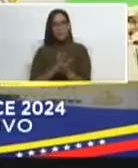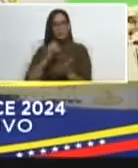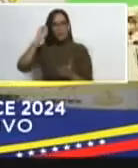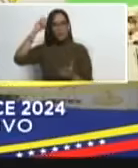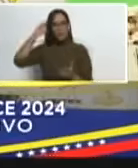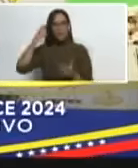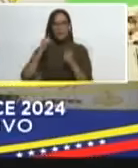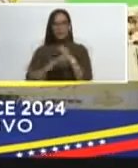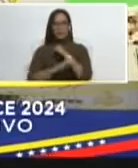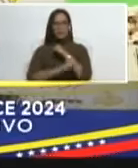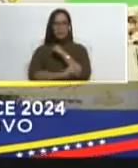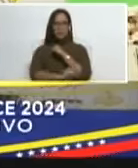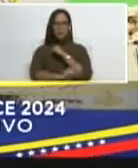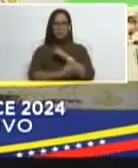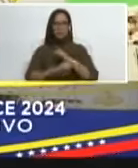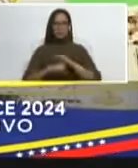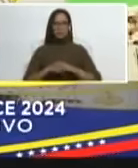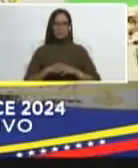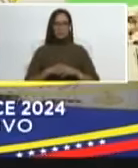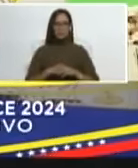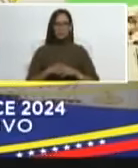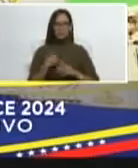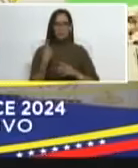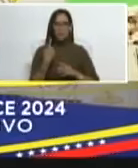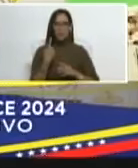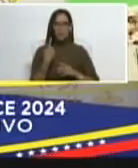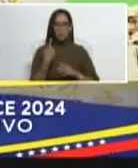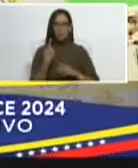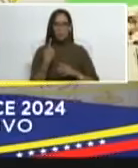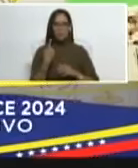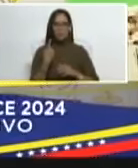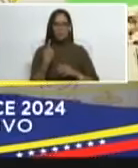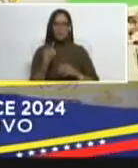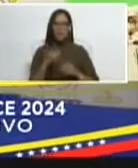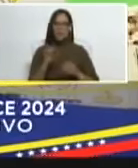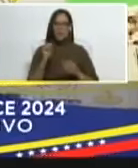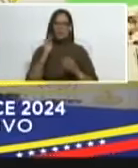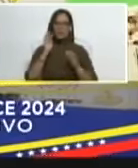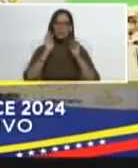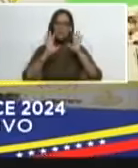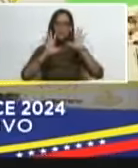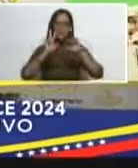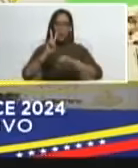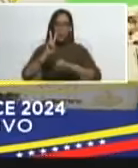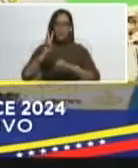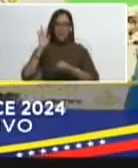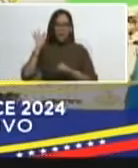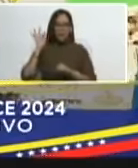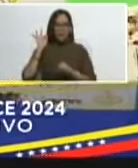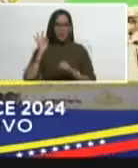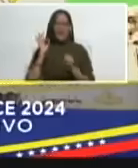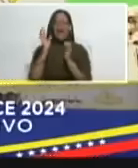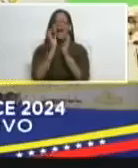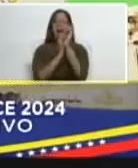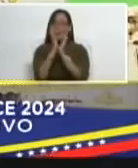traición de uno de los apóstoles a Jesús de Nazaret.